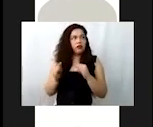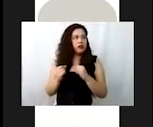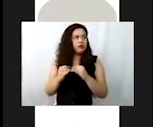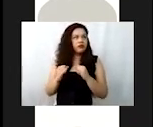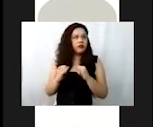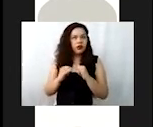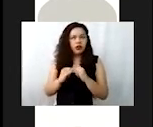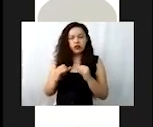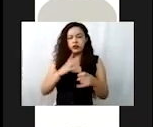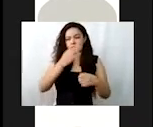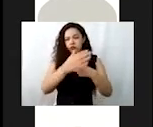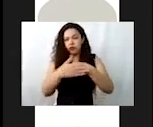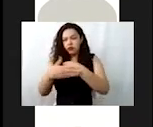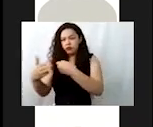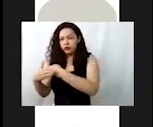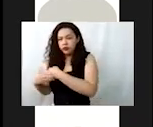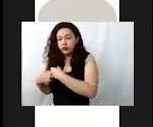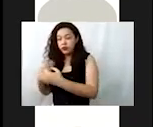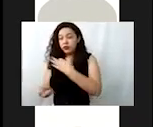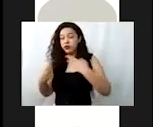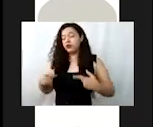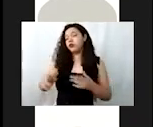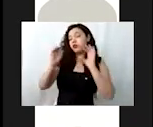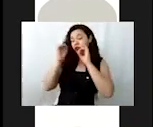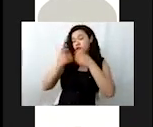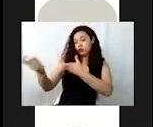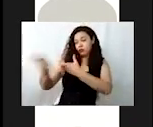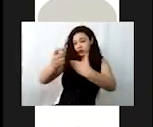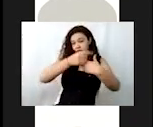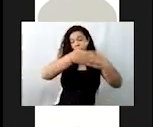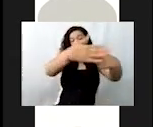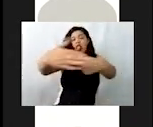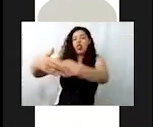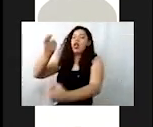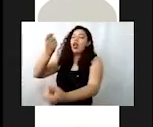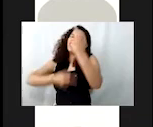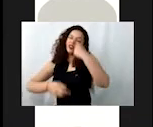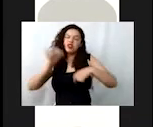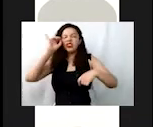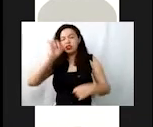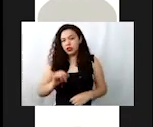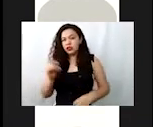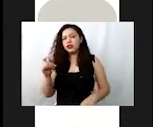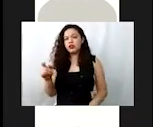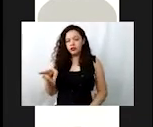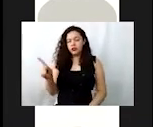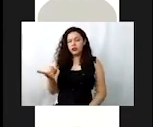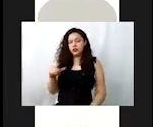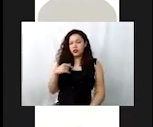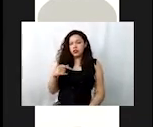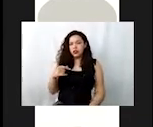una convocatoria abiertamente directa para las organizaciones, aunque hay algunos casos en los que sí están dirigidas